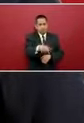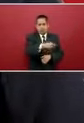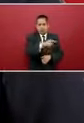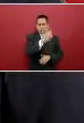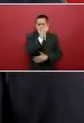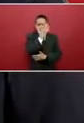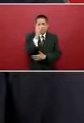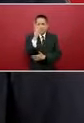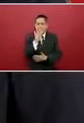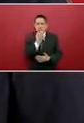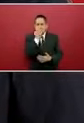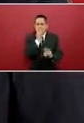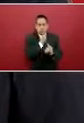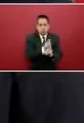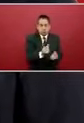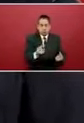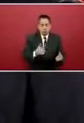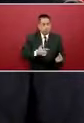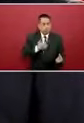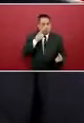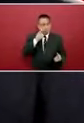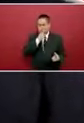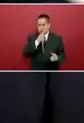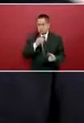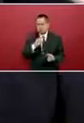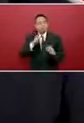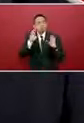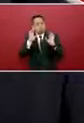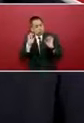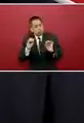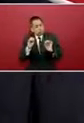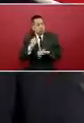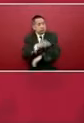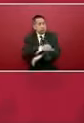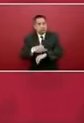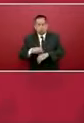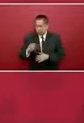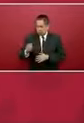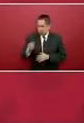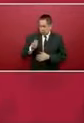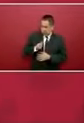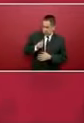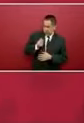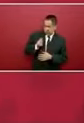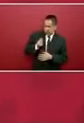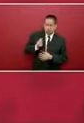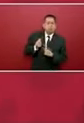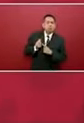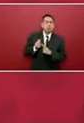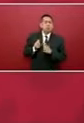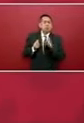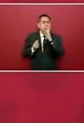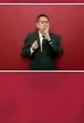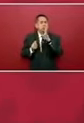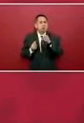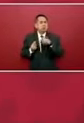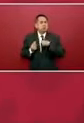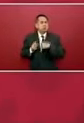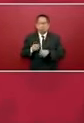estancias. Si esa familia dice, con esto yo puedo